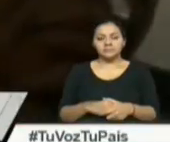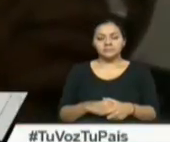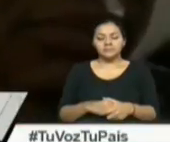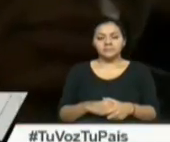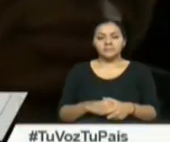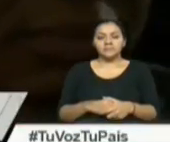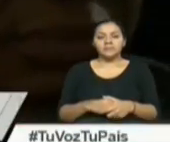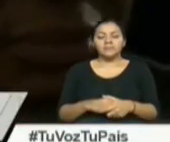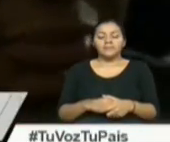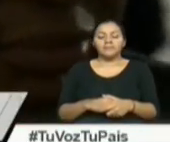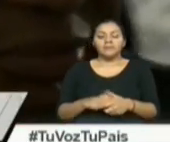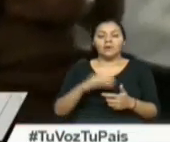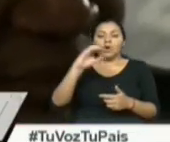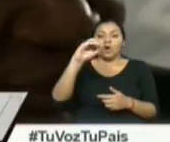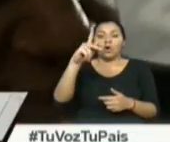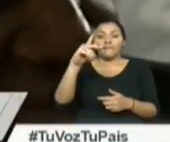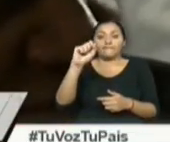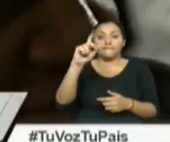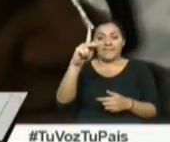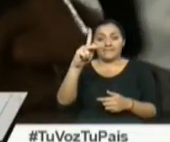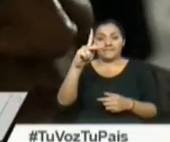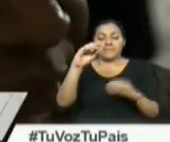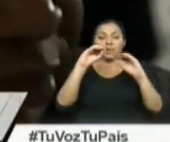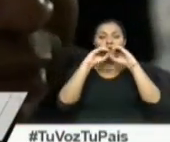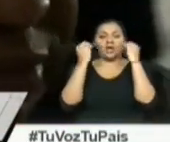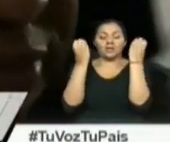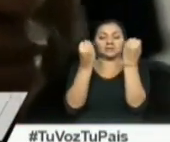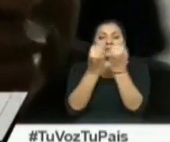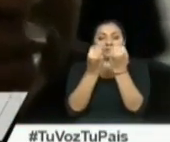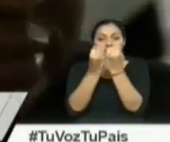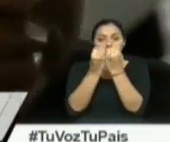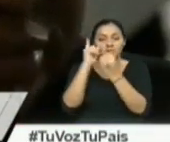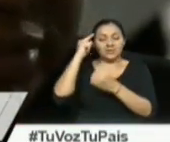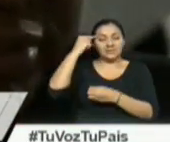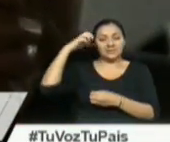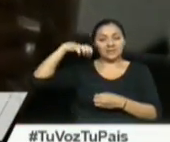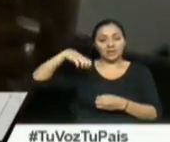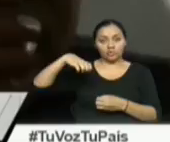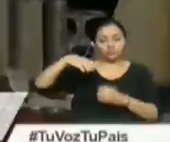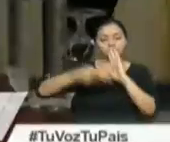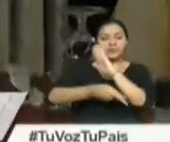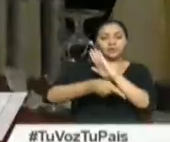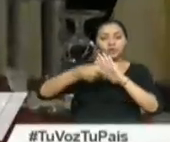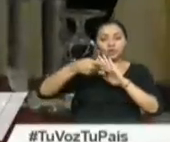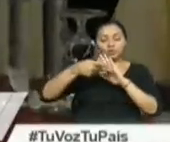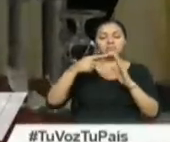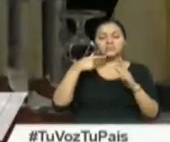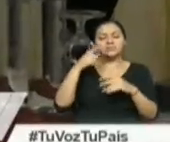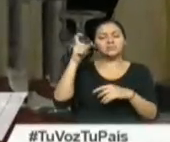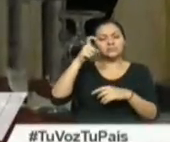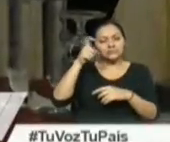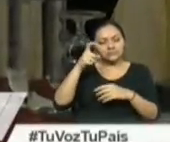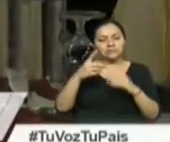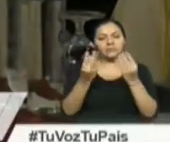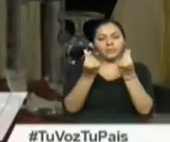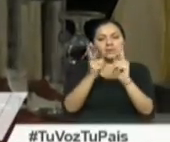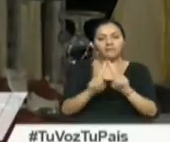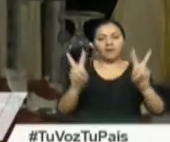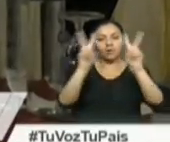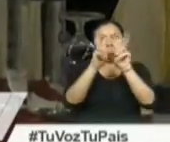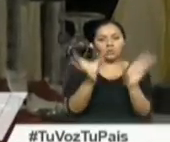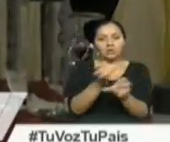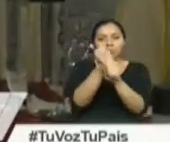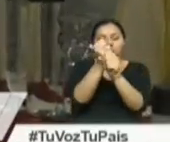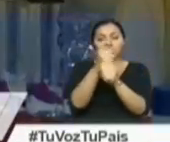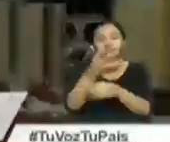Países Exportadores de Petróleo es optimista en las proyecciones de recuperación del precio del crudo. Meta para la que se puso en marcha